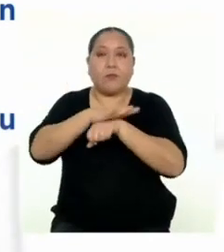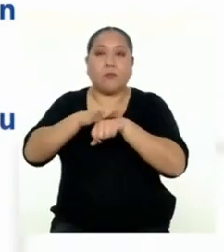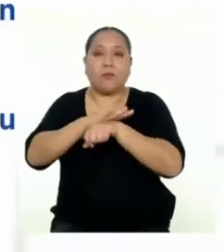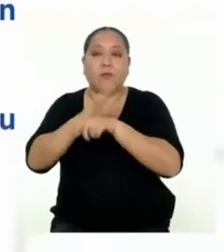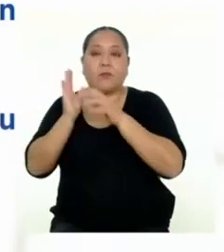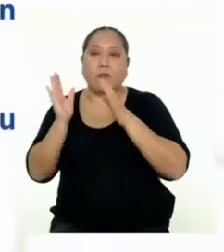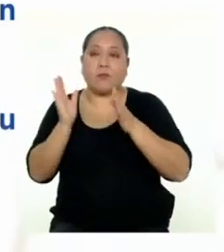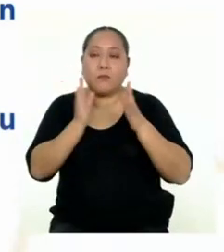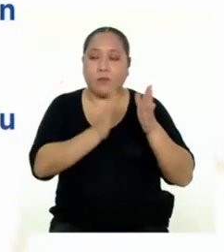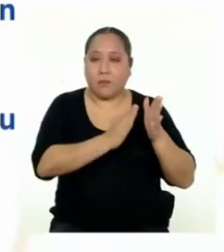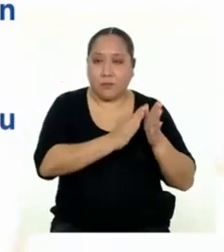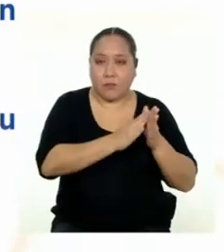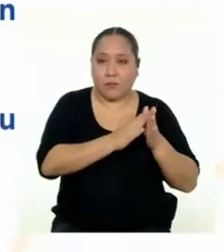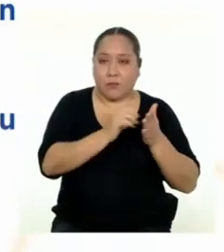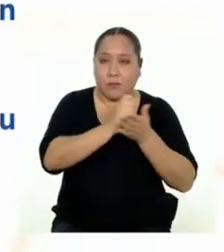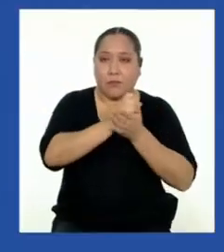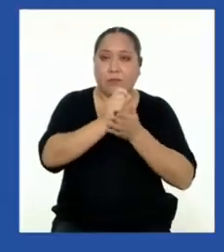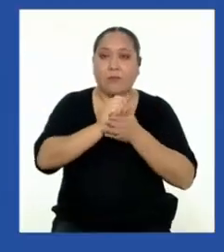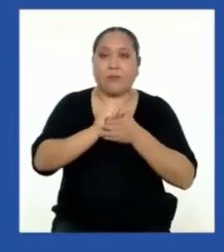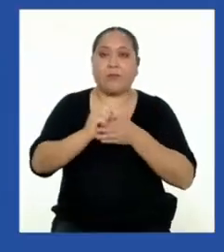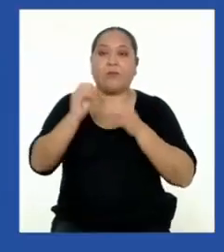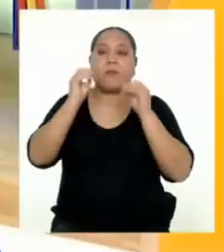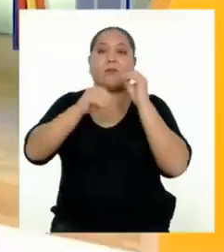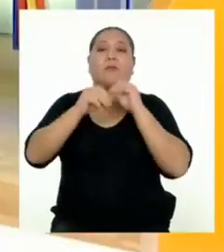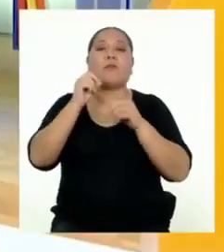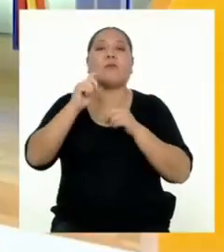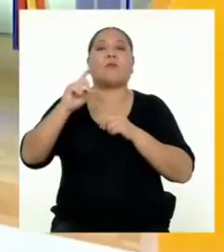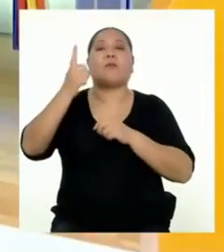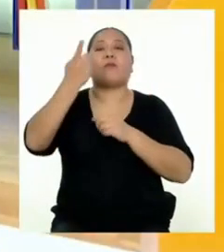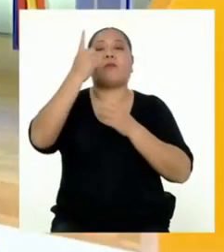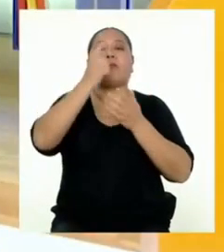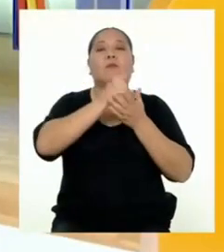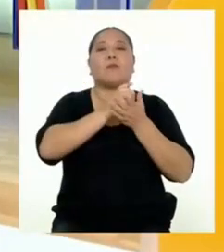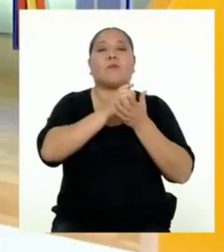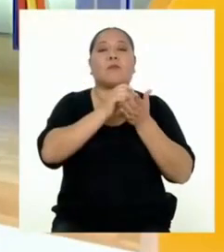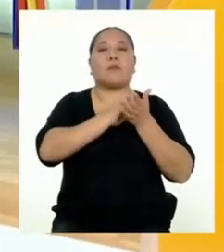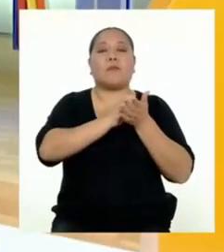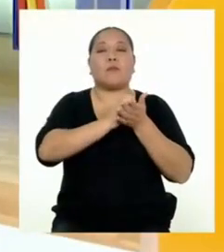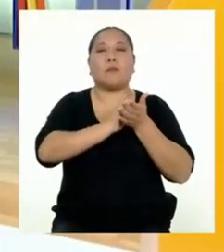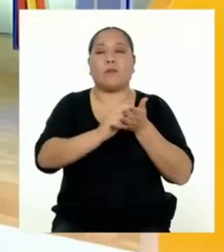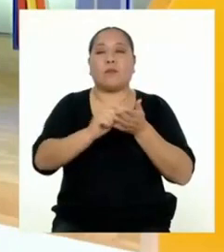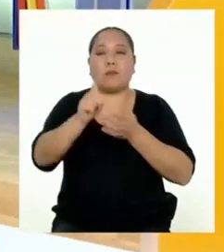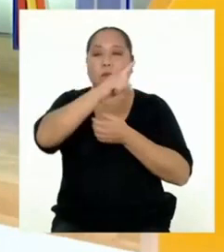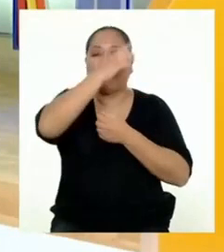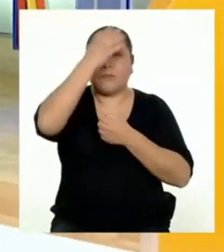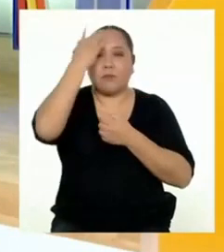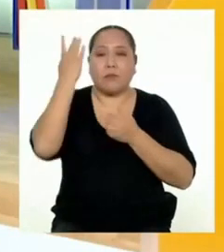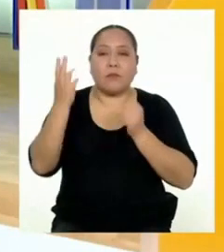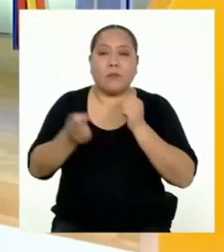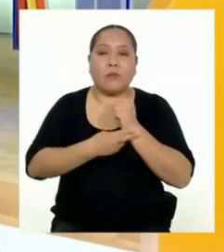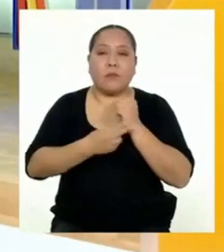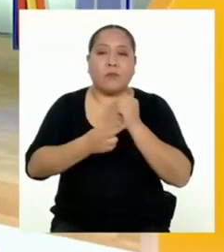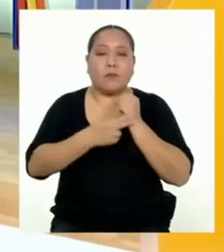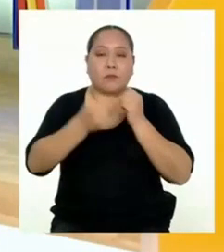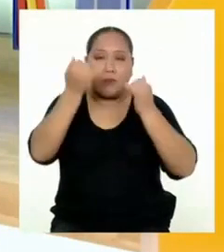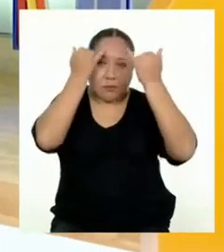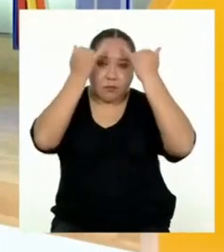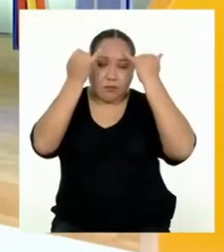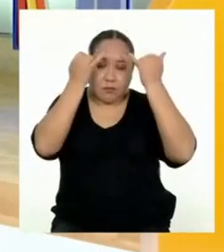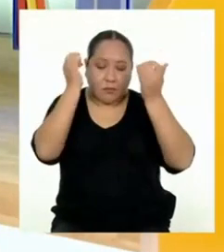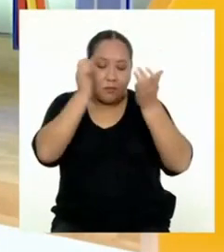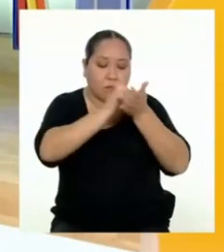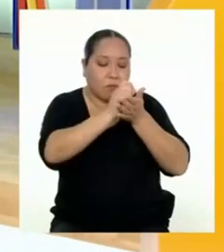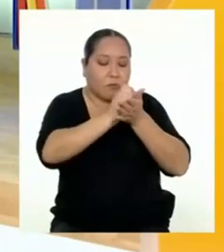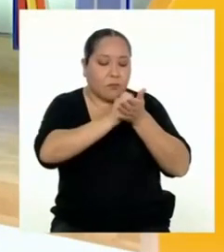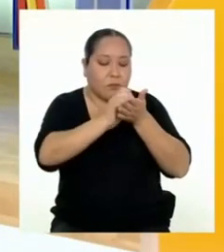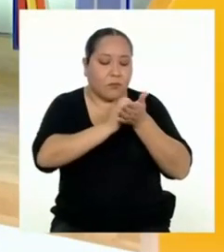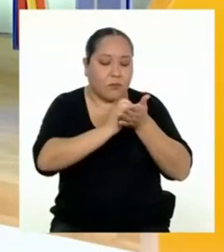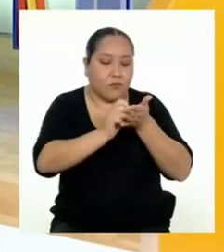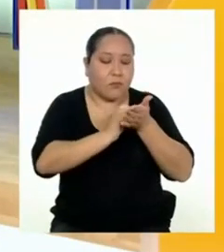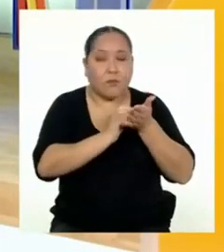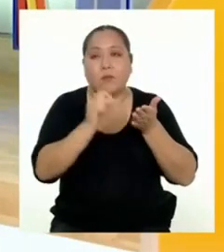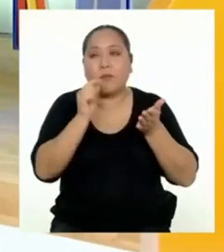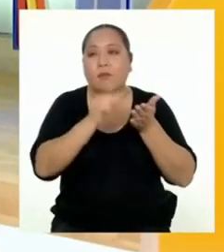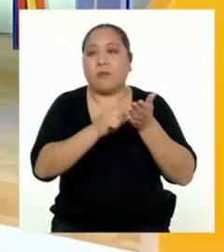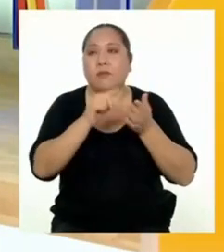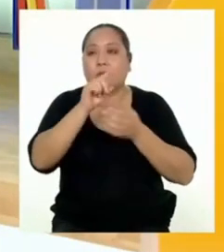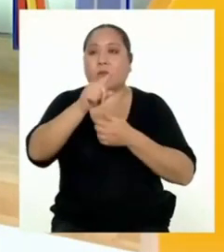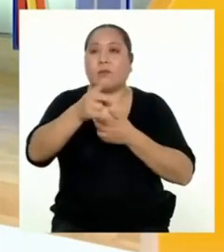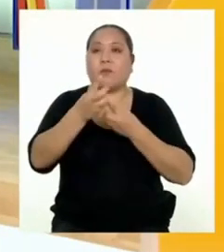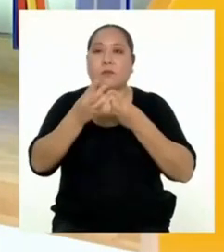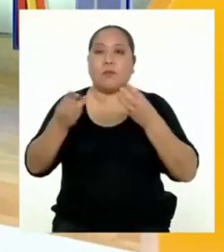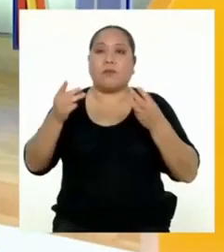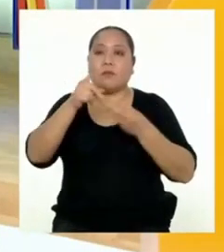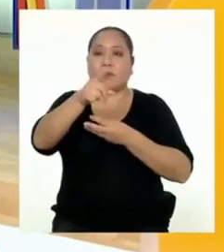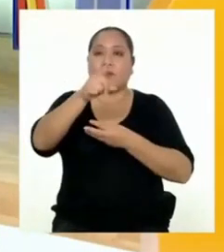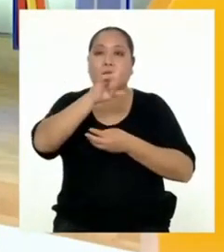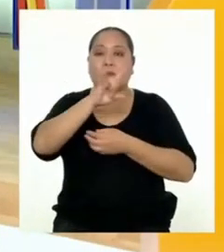y redacta la primera versión. No olvides registrar las ideas clave en un cuaderno o en el material con el